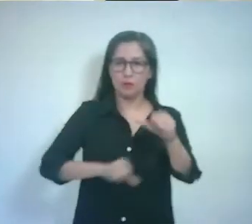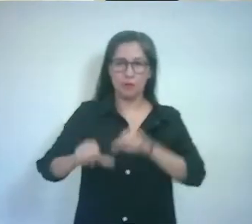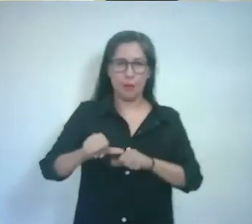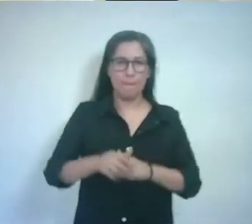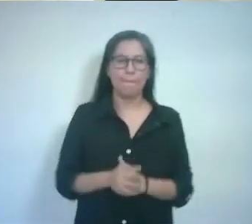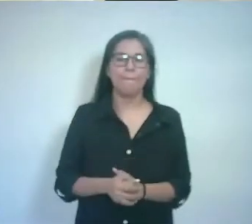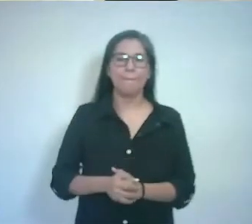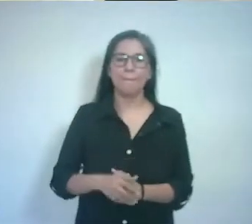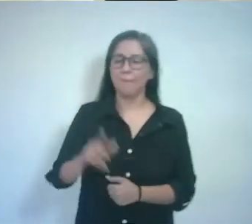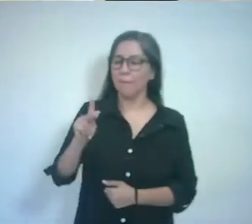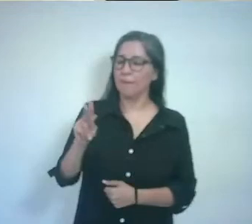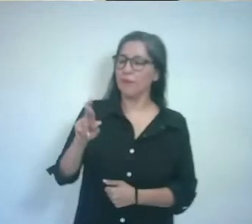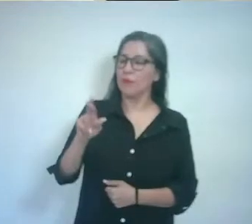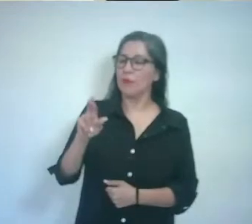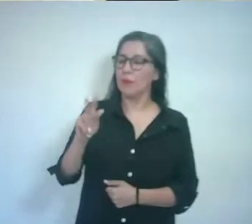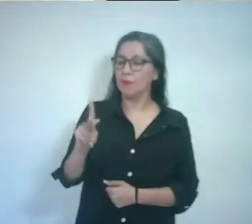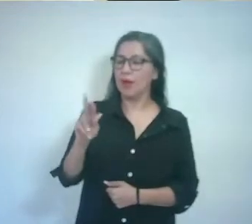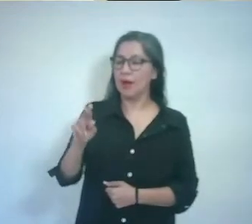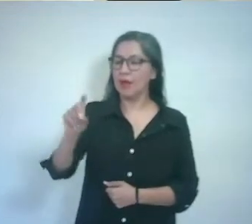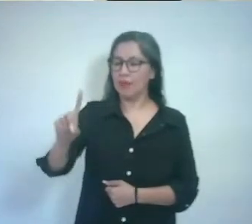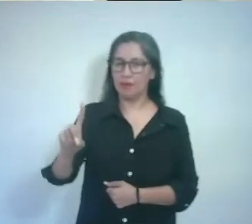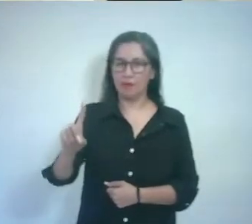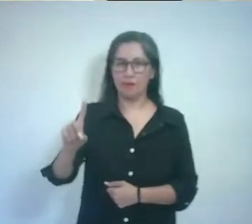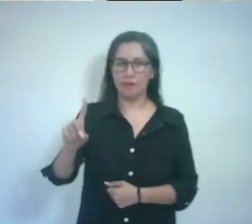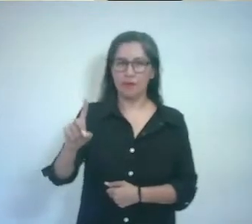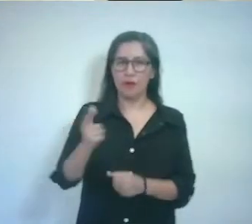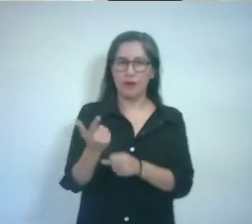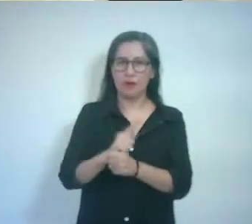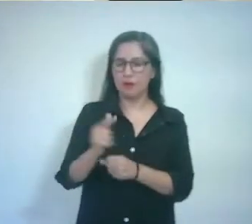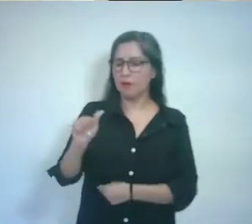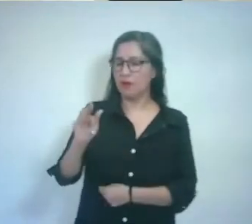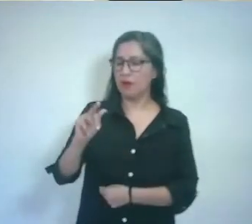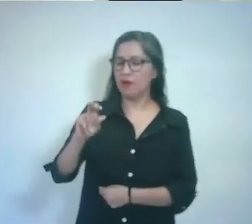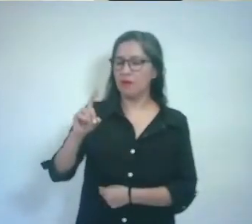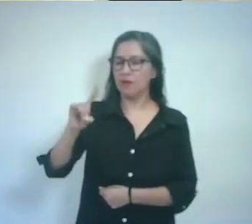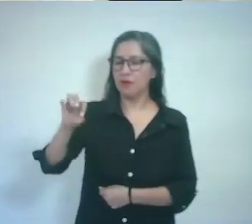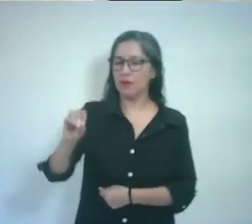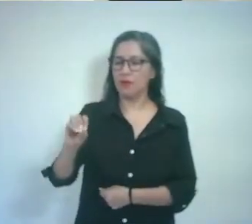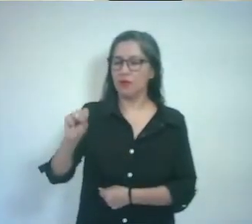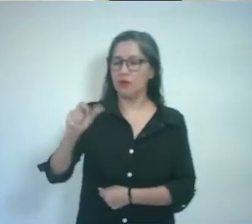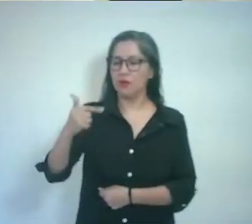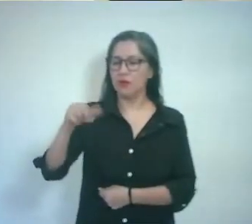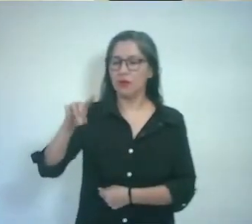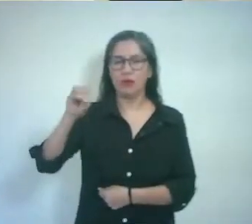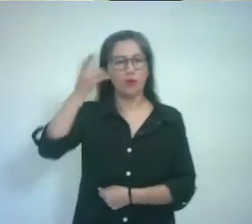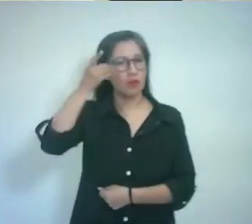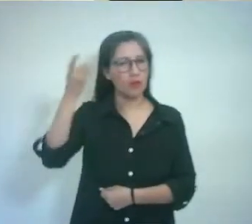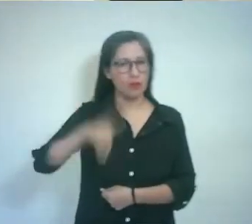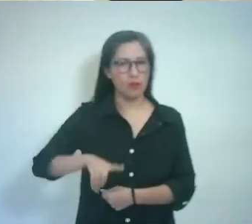Por el Partido de la Revolución Democrática, licenciado Alfredo Castillo Salgado, propietario. Presente.